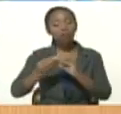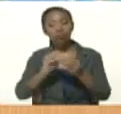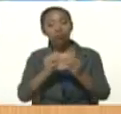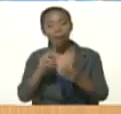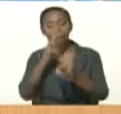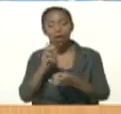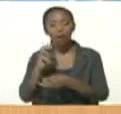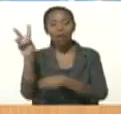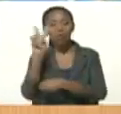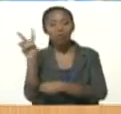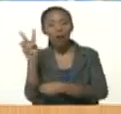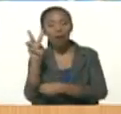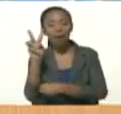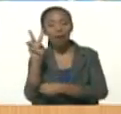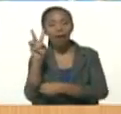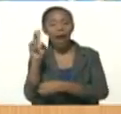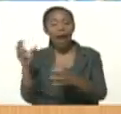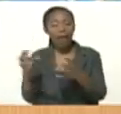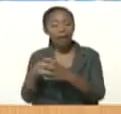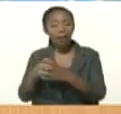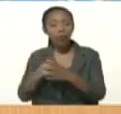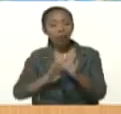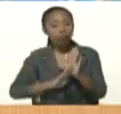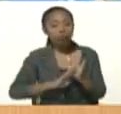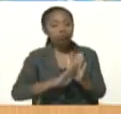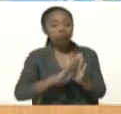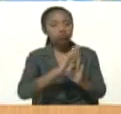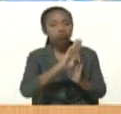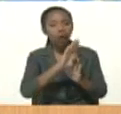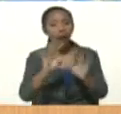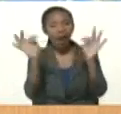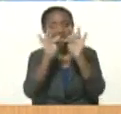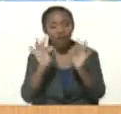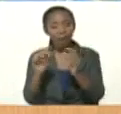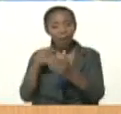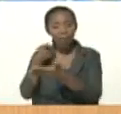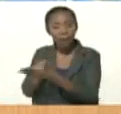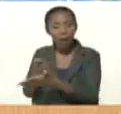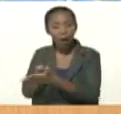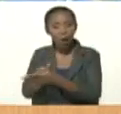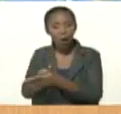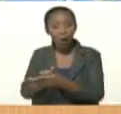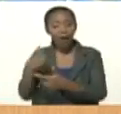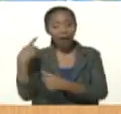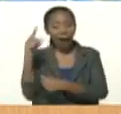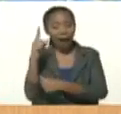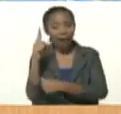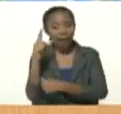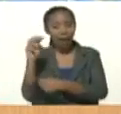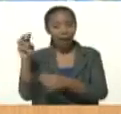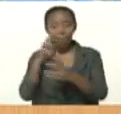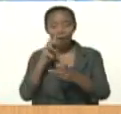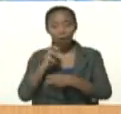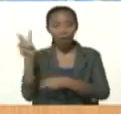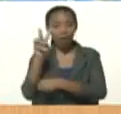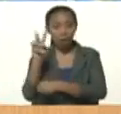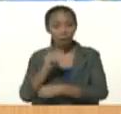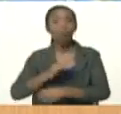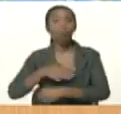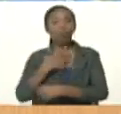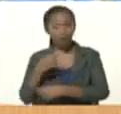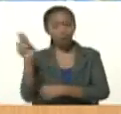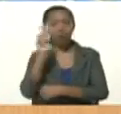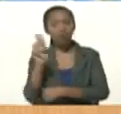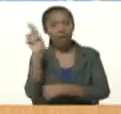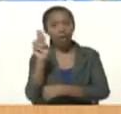equipo de la SUNACRIP, empezamos a desarrollar para que los medios de pago de los que dispone hoy el Banco de Venezuela puedan ser también